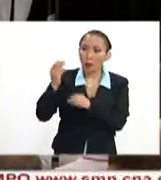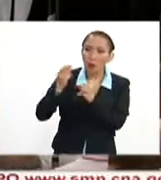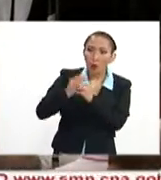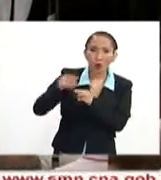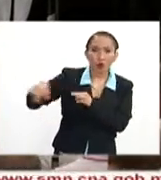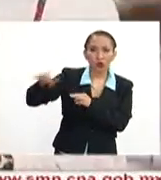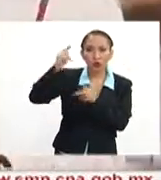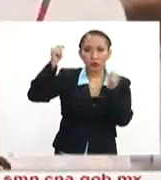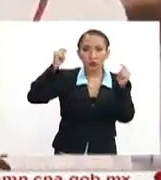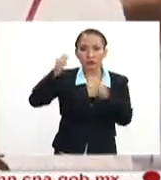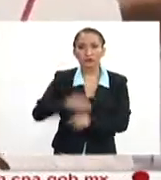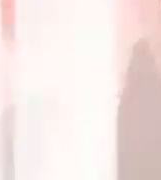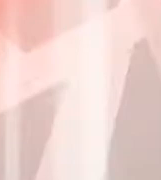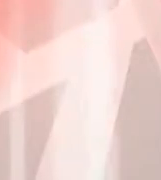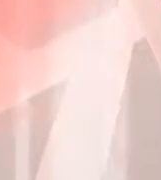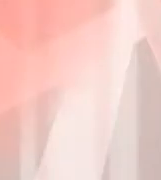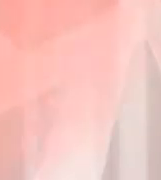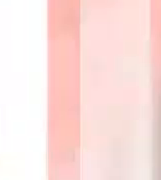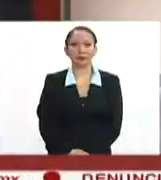el turismo en el mundo.